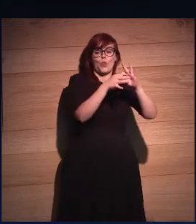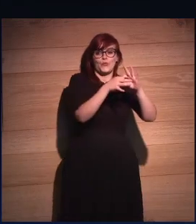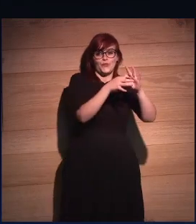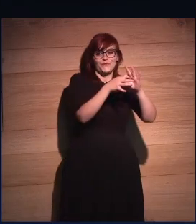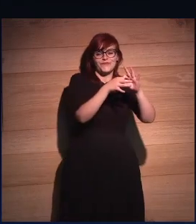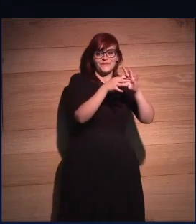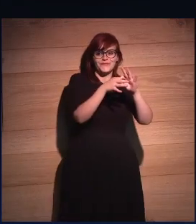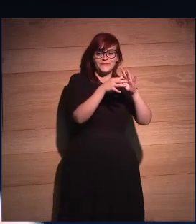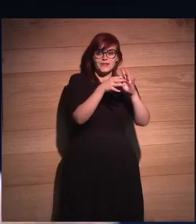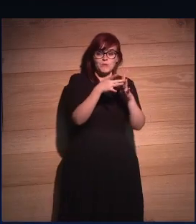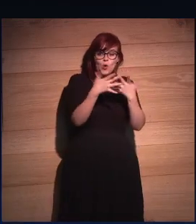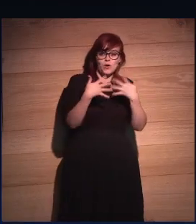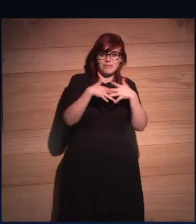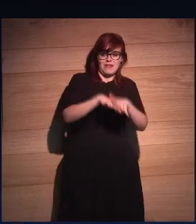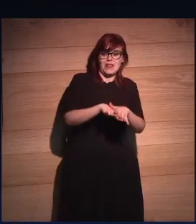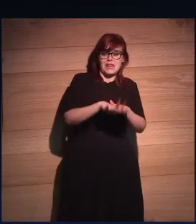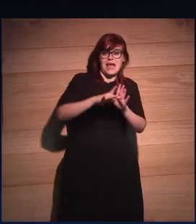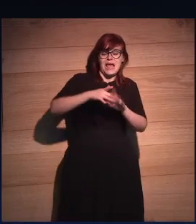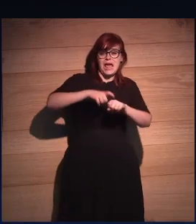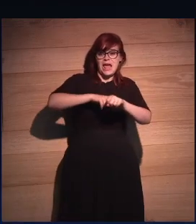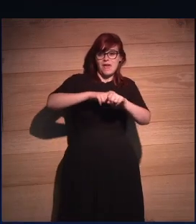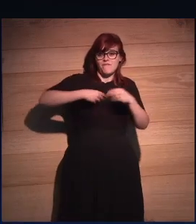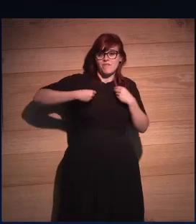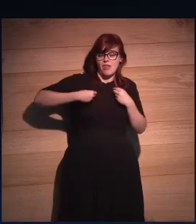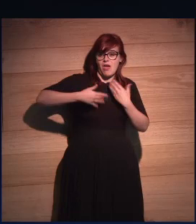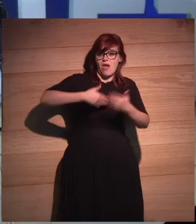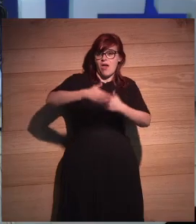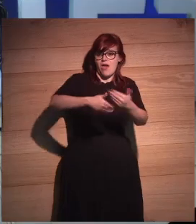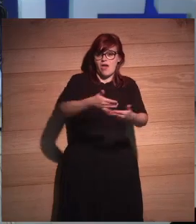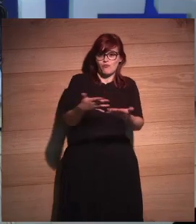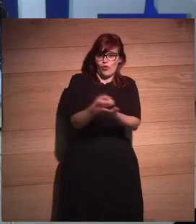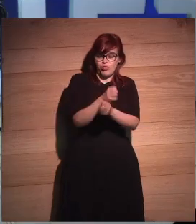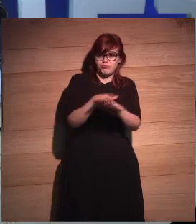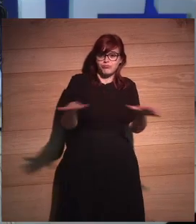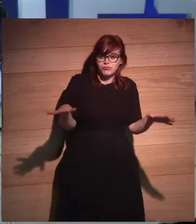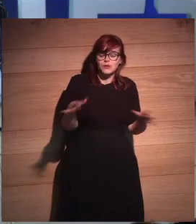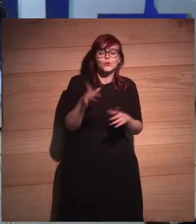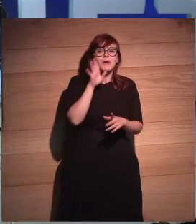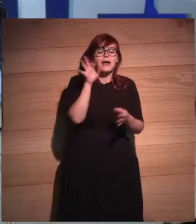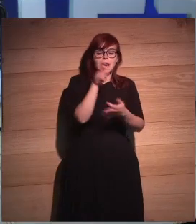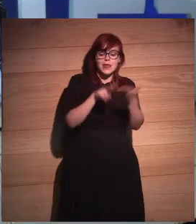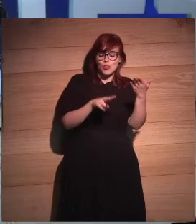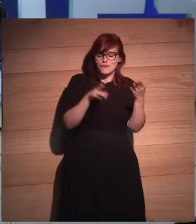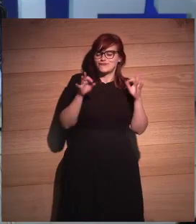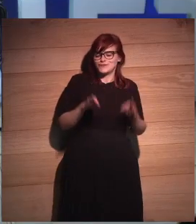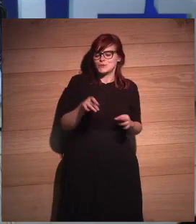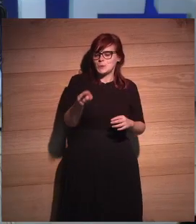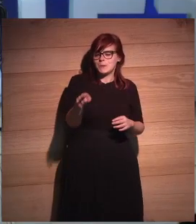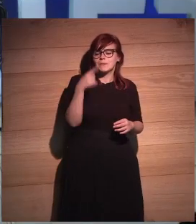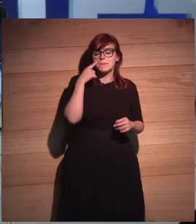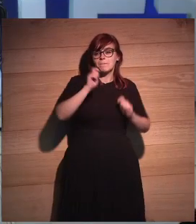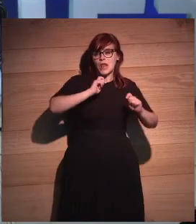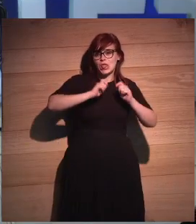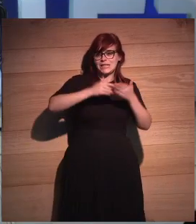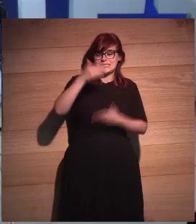empezando a integrarse en todos los aspectos de nuestras vidas. Recientemente, lo habrás leído, me estoy acordando ahora de una